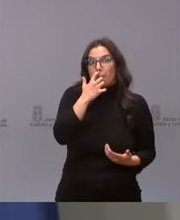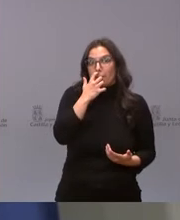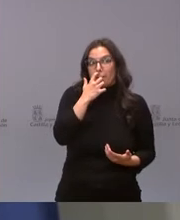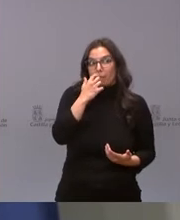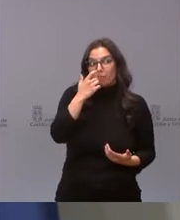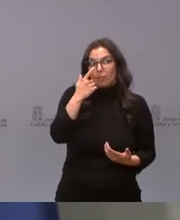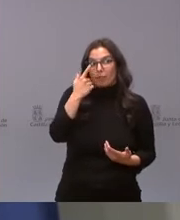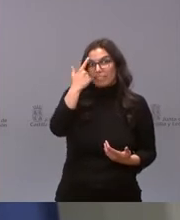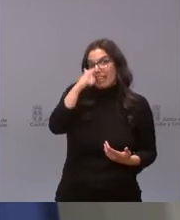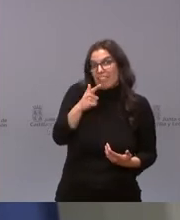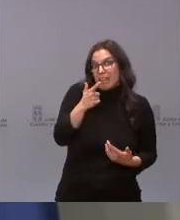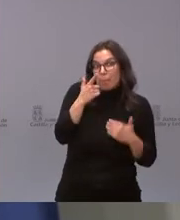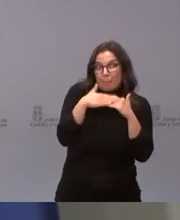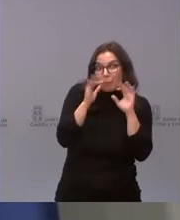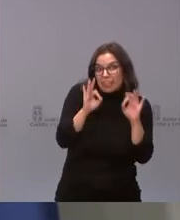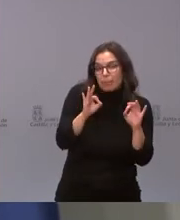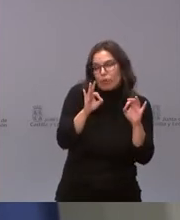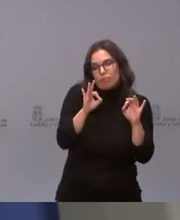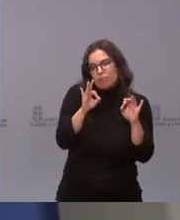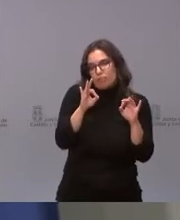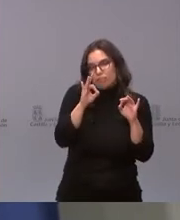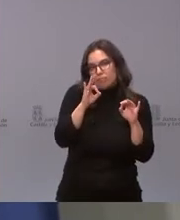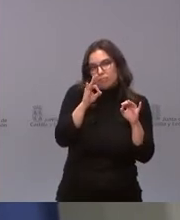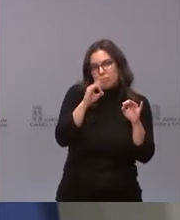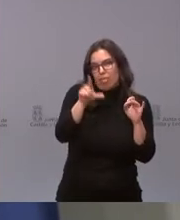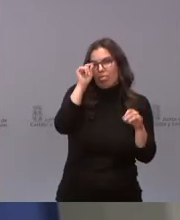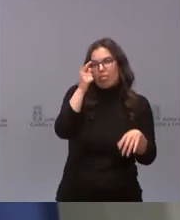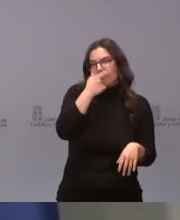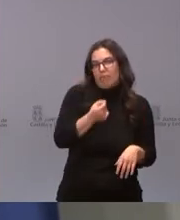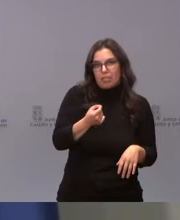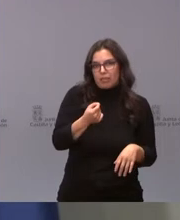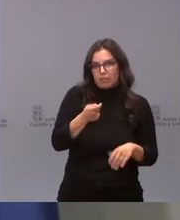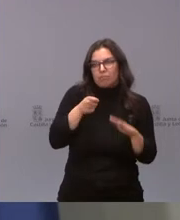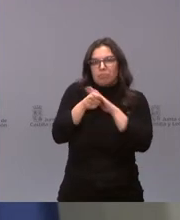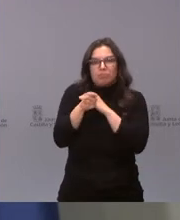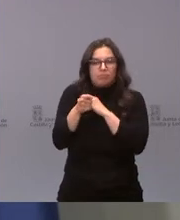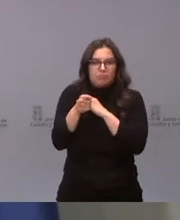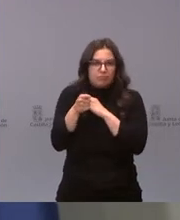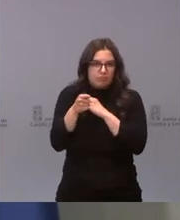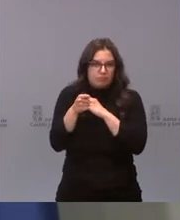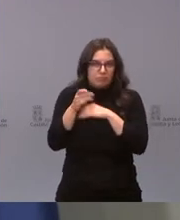oficio entenderá fácilmente las razones. Es decir, que